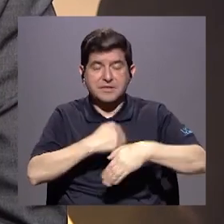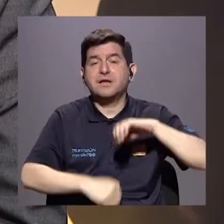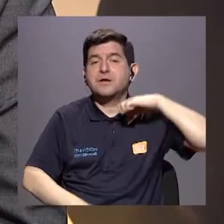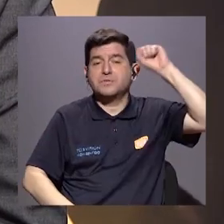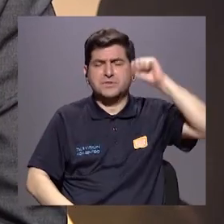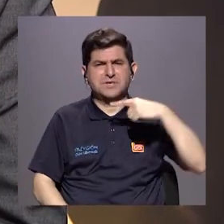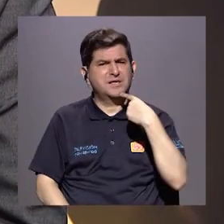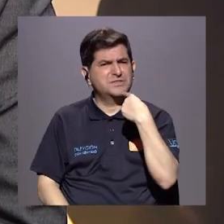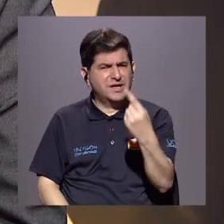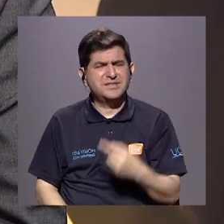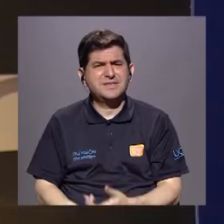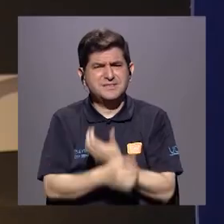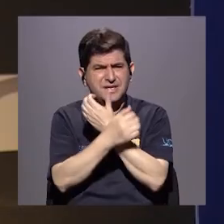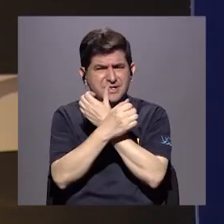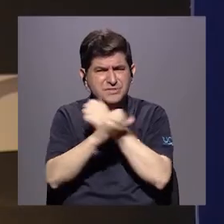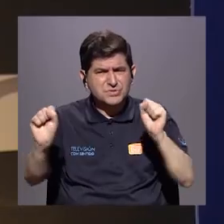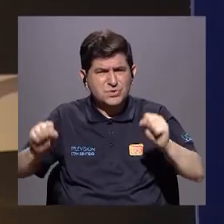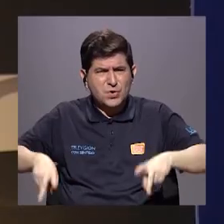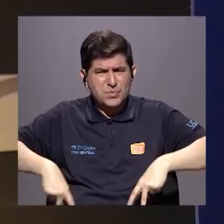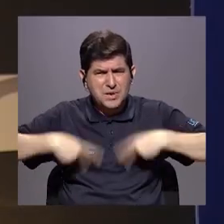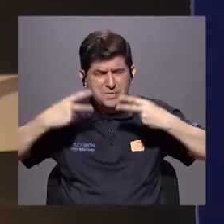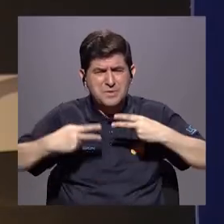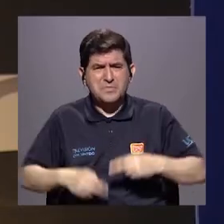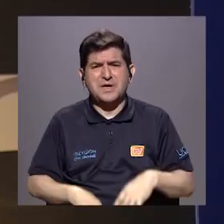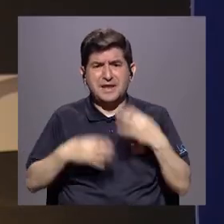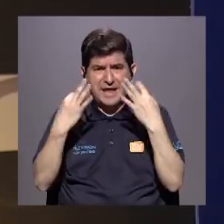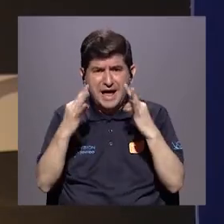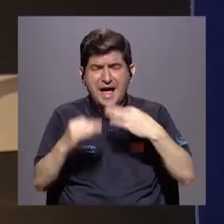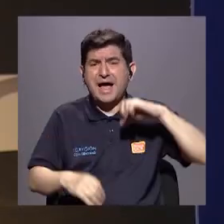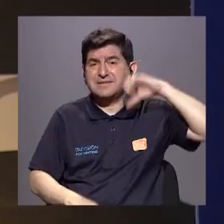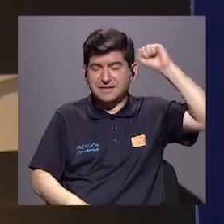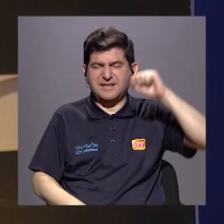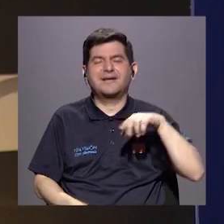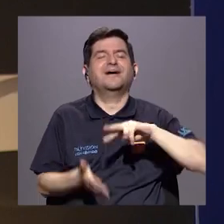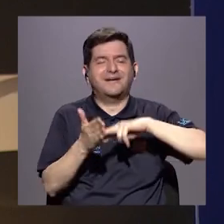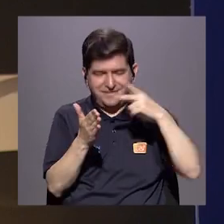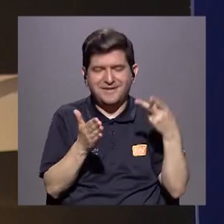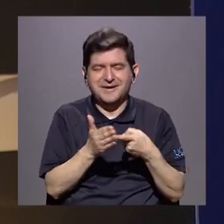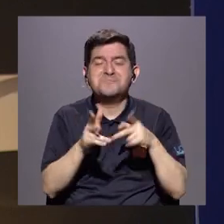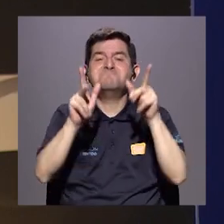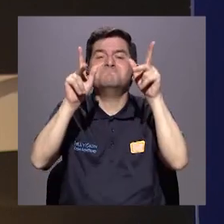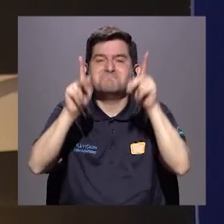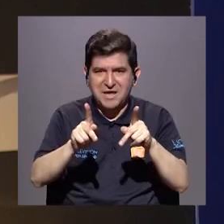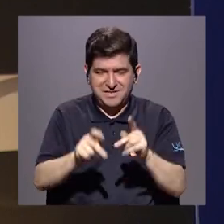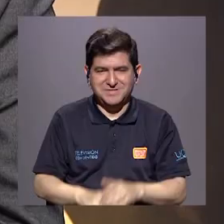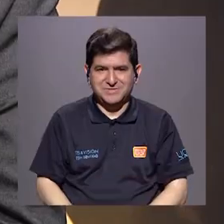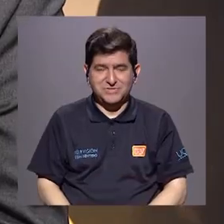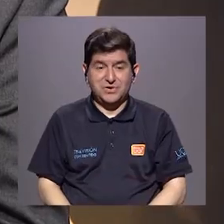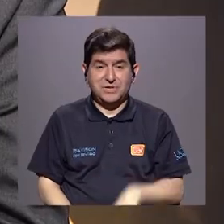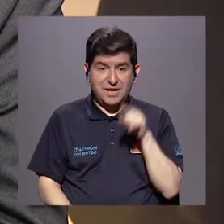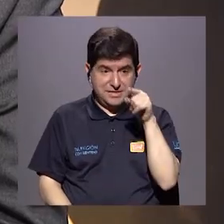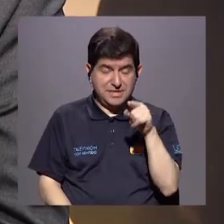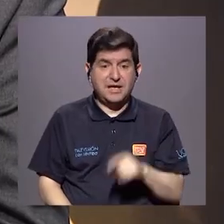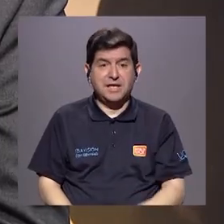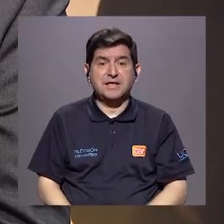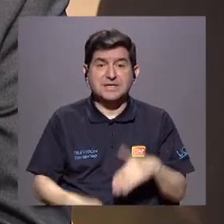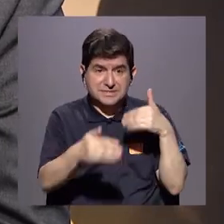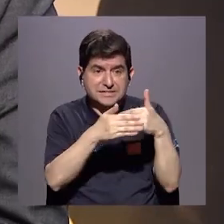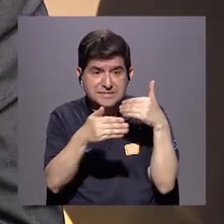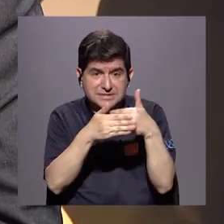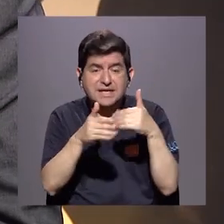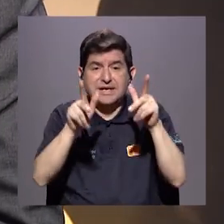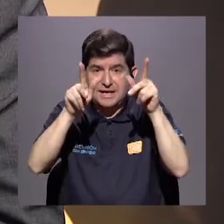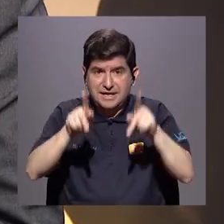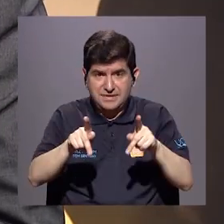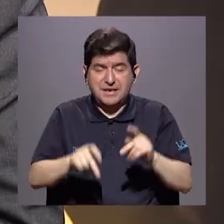una voz mencionada sobrevivientes de suicidio que referida muy bien sobrevivientes de suicidio son las personas que son significativas y cercanas a una